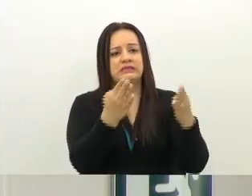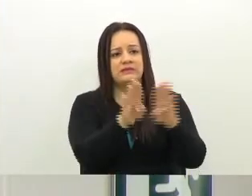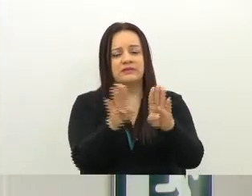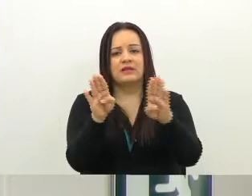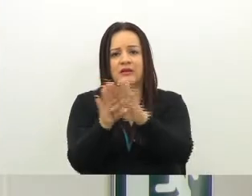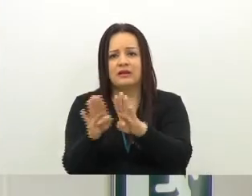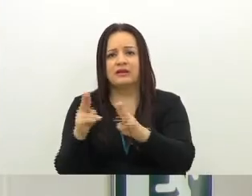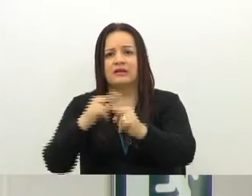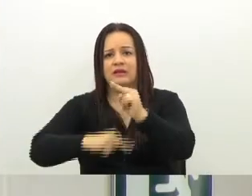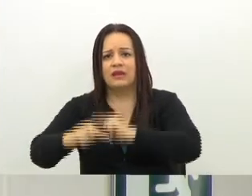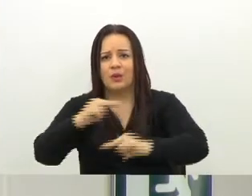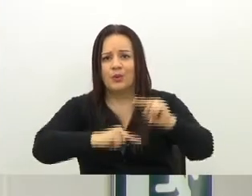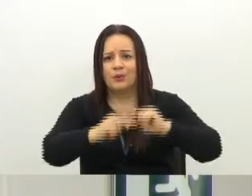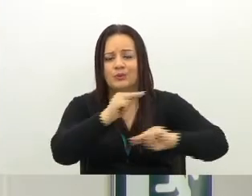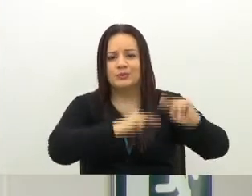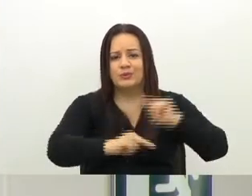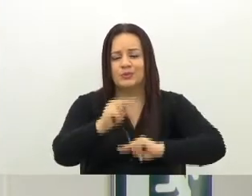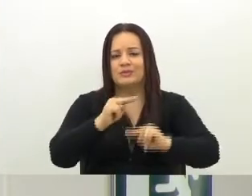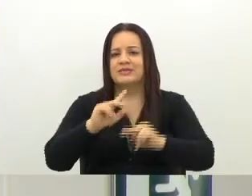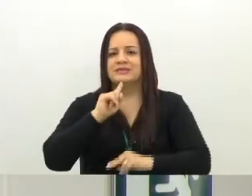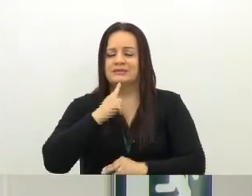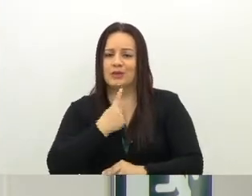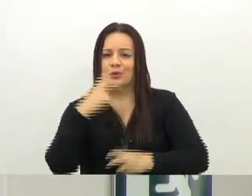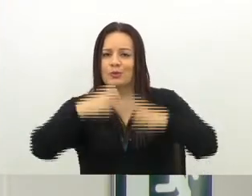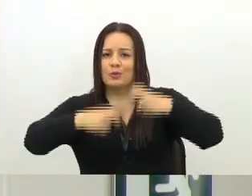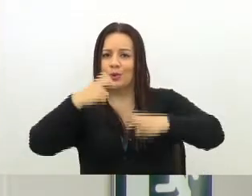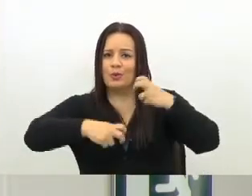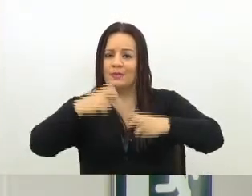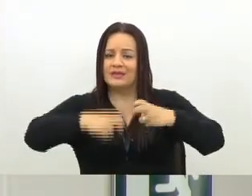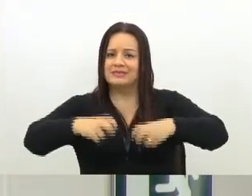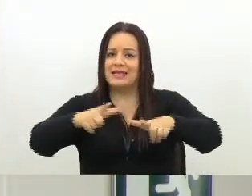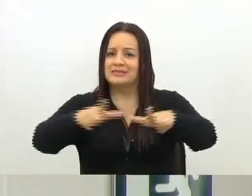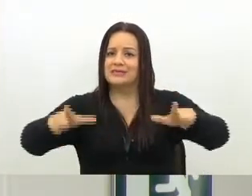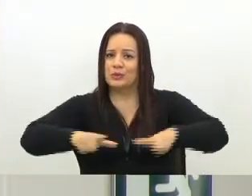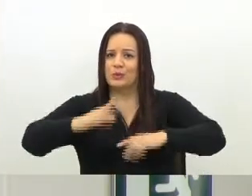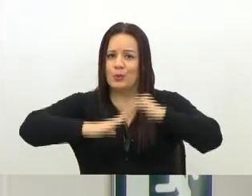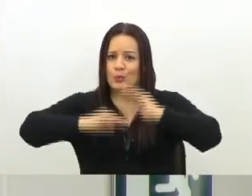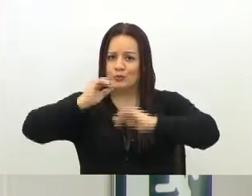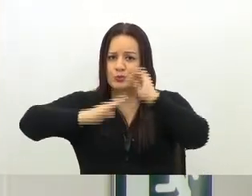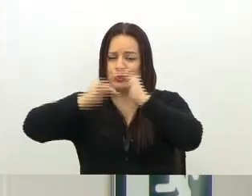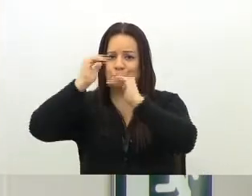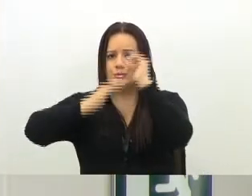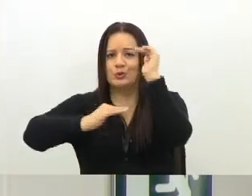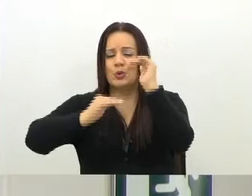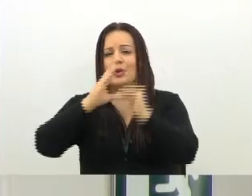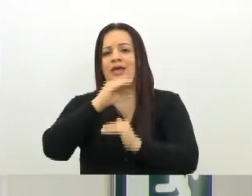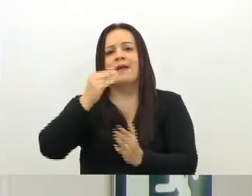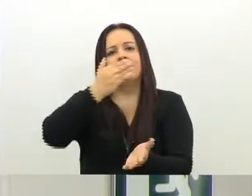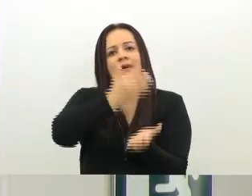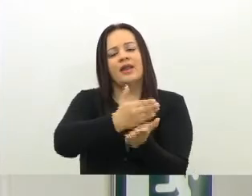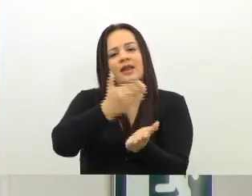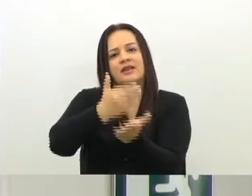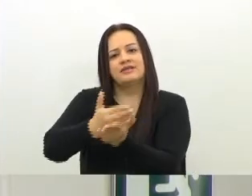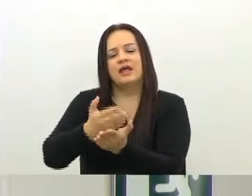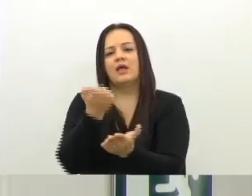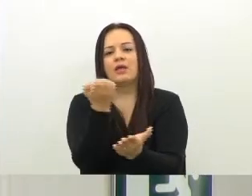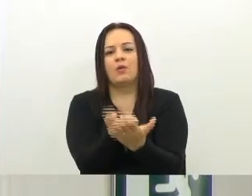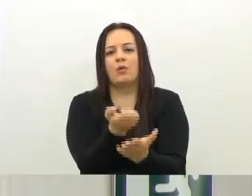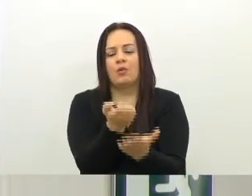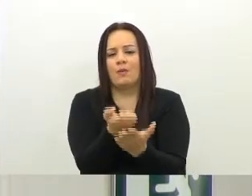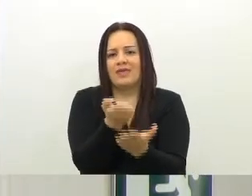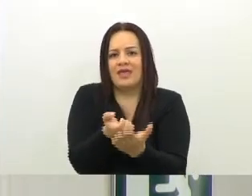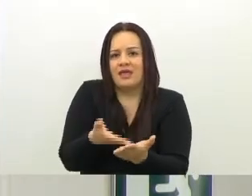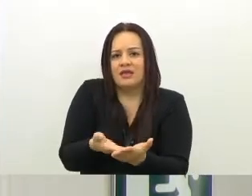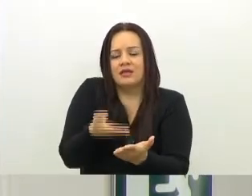comerciales, serios problemas en el sector de construcción, una paralización en la economía e